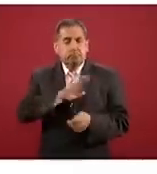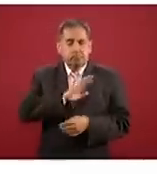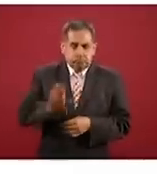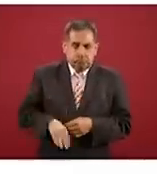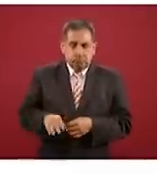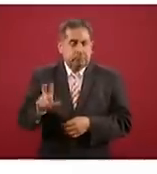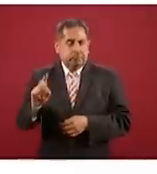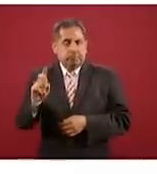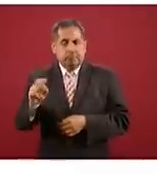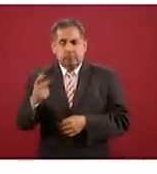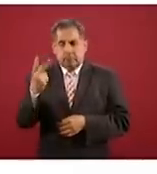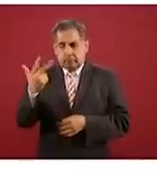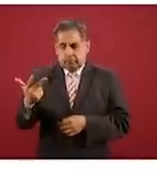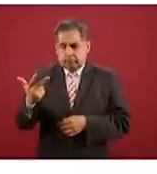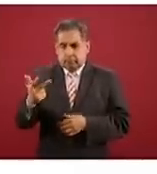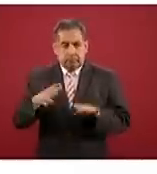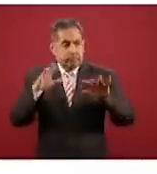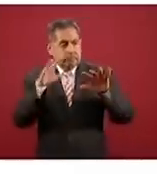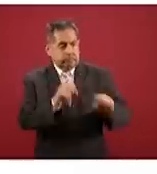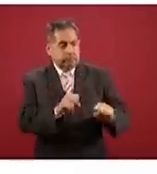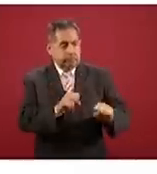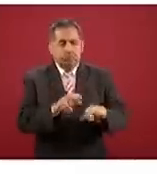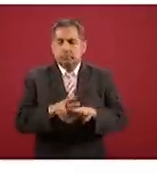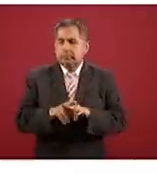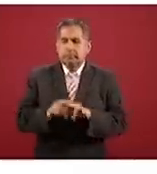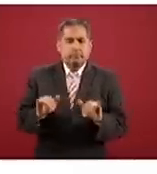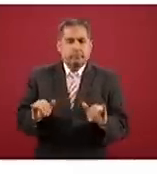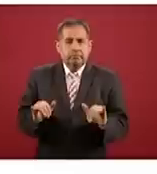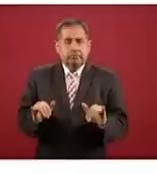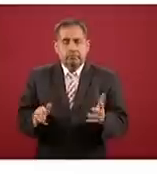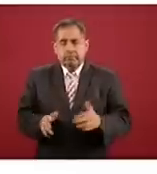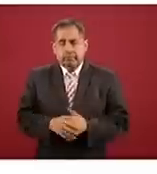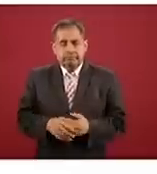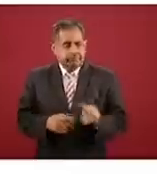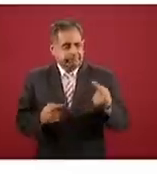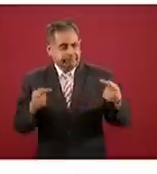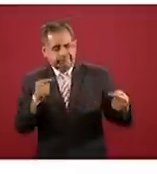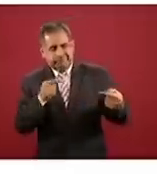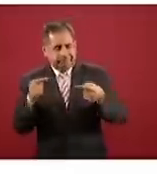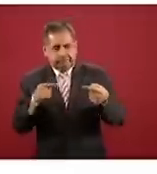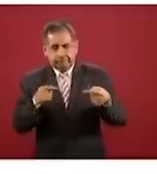38 y detenidos no ha habido ni uno. Con respecto a los agresores, han habido